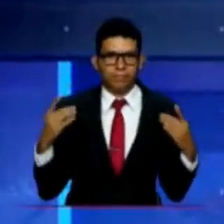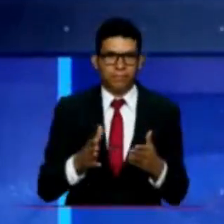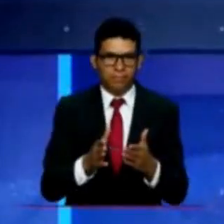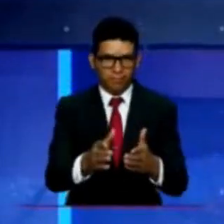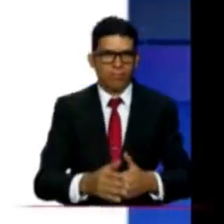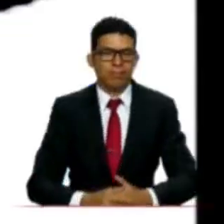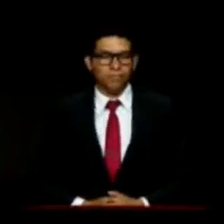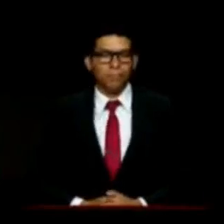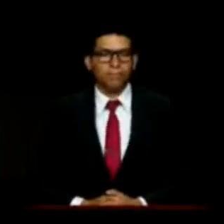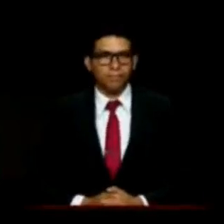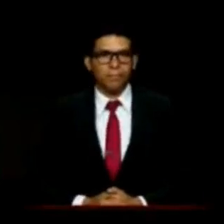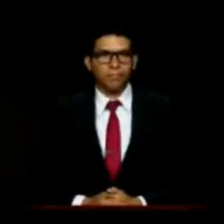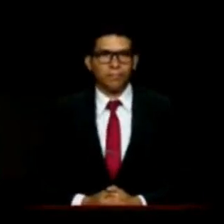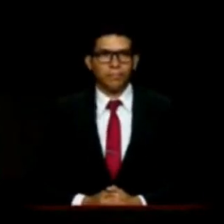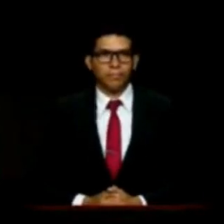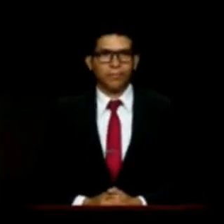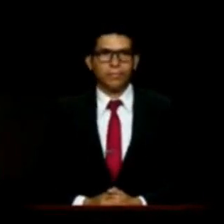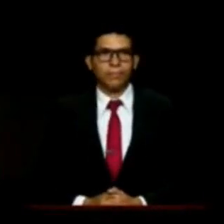Dagua.